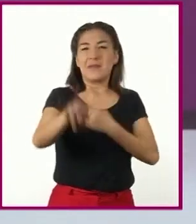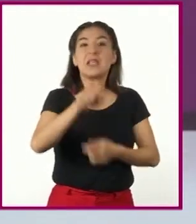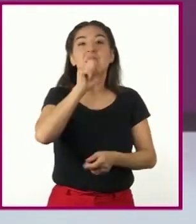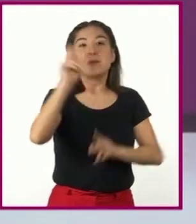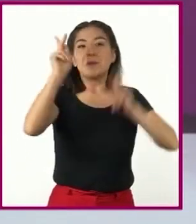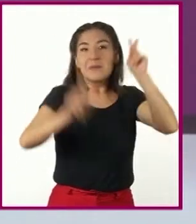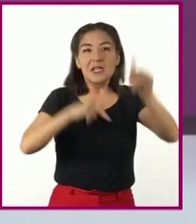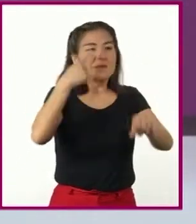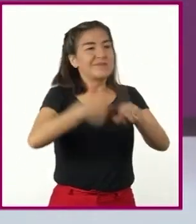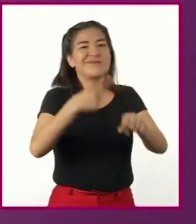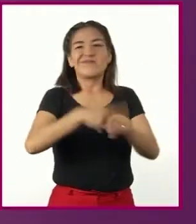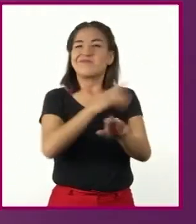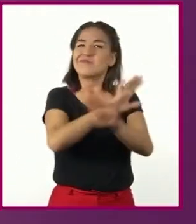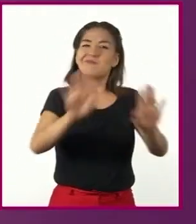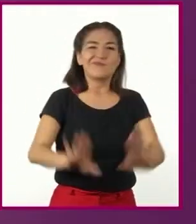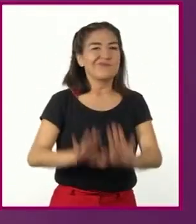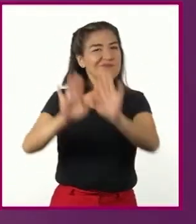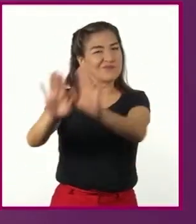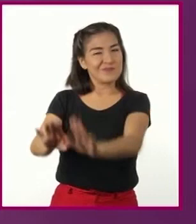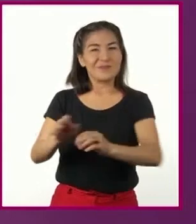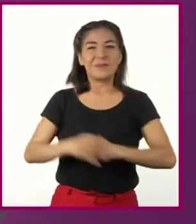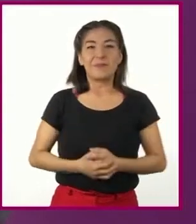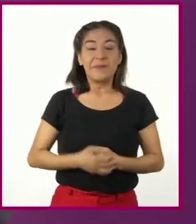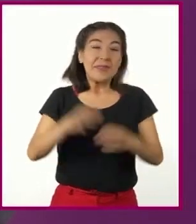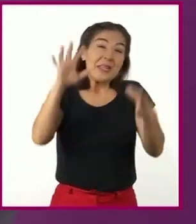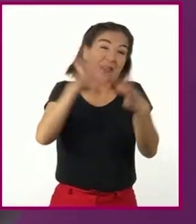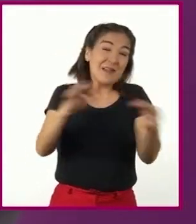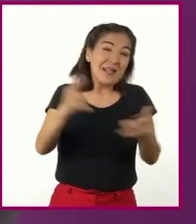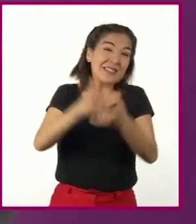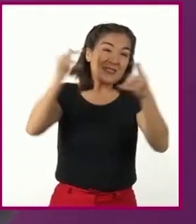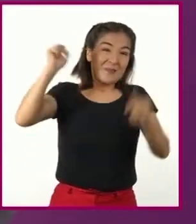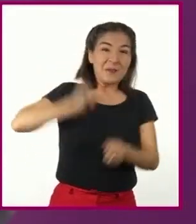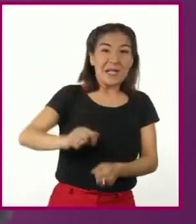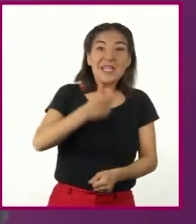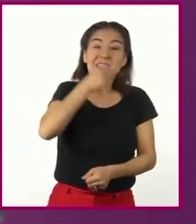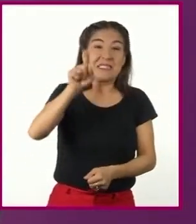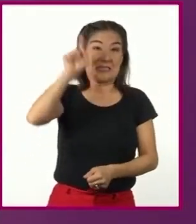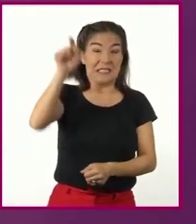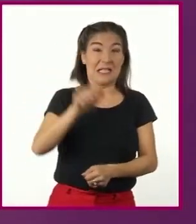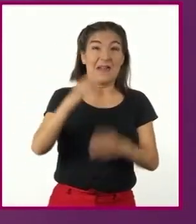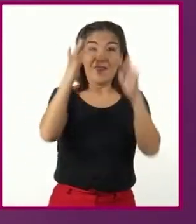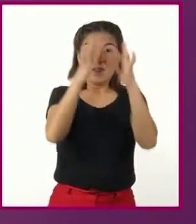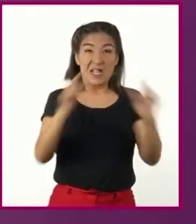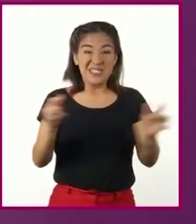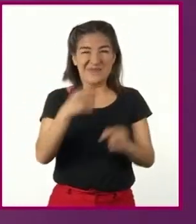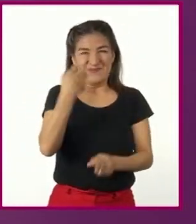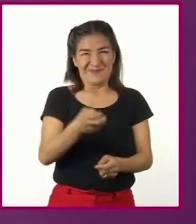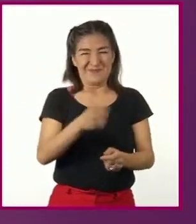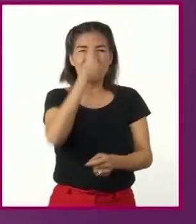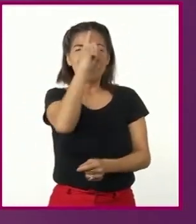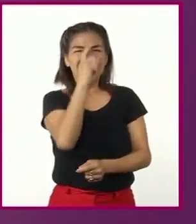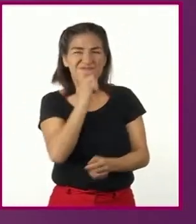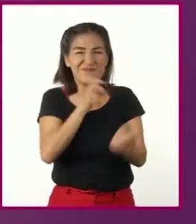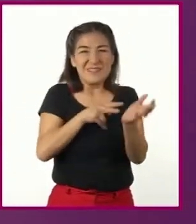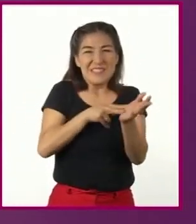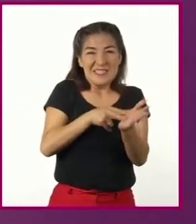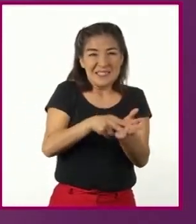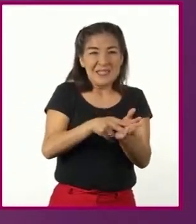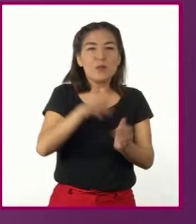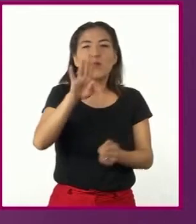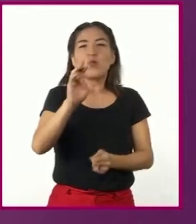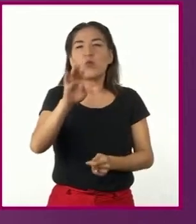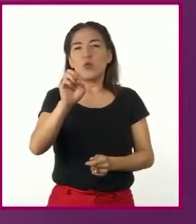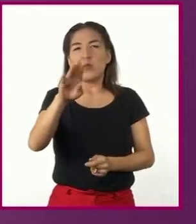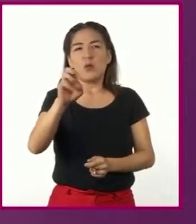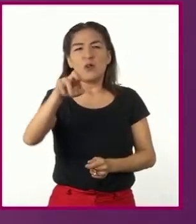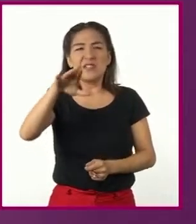los enfermos. Cuenta la leyenda que en Francia, mientras la peste bubónica hacía estragos en Europa